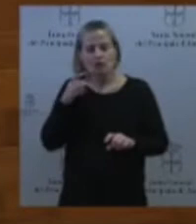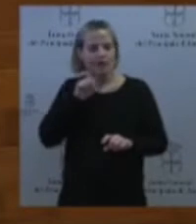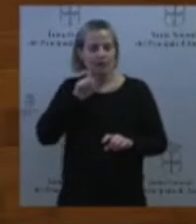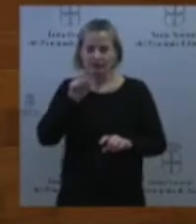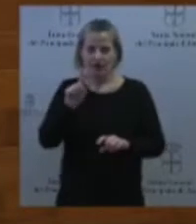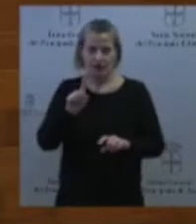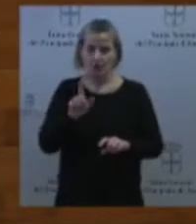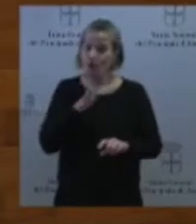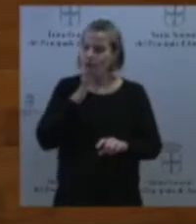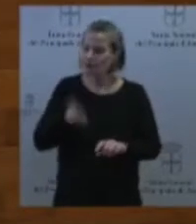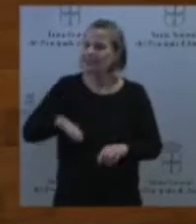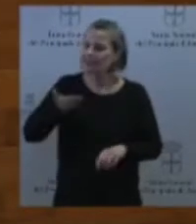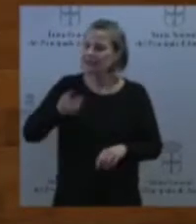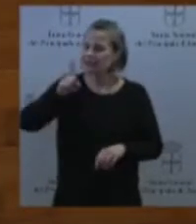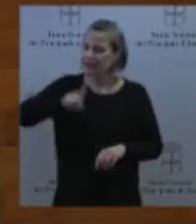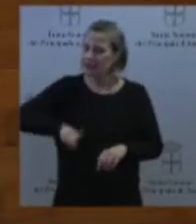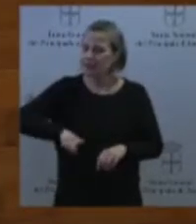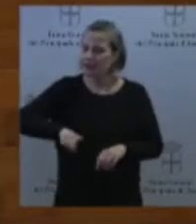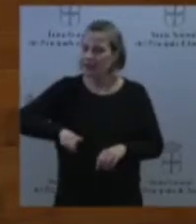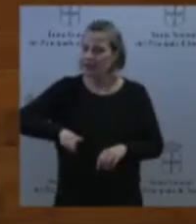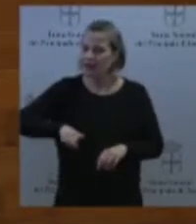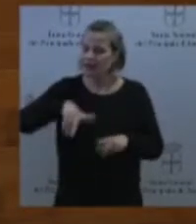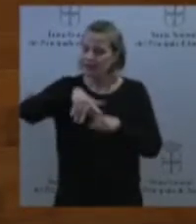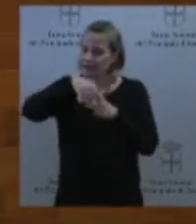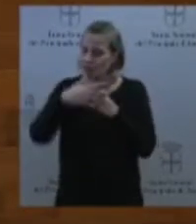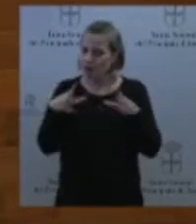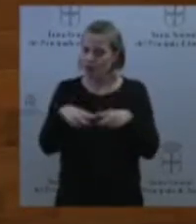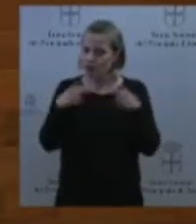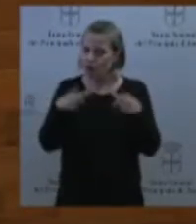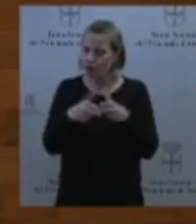era la situación social de la Grecia antigua. Y efectivamente había